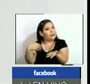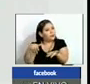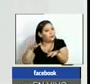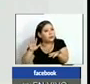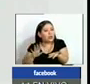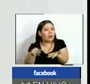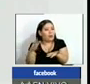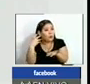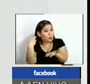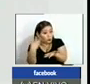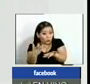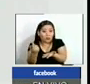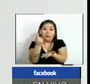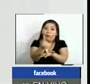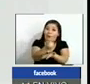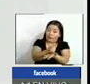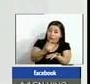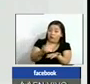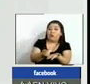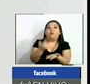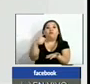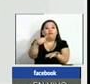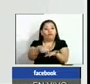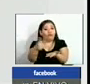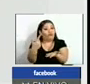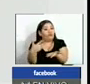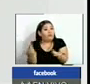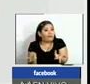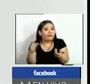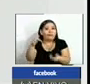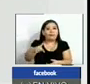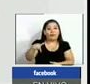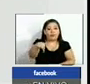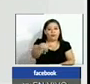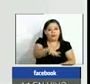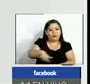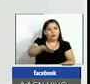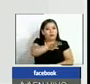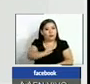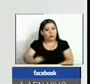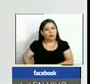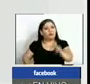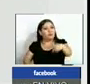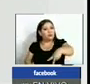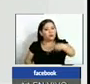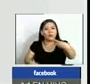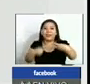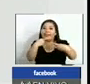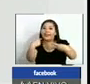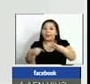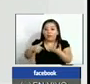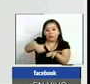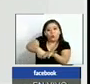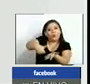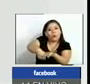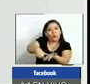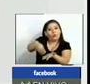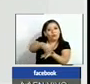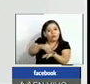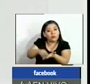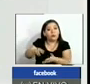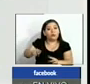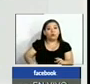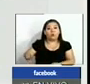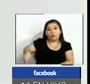mayoría, un buen número de casos de los que van, digamos, en todo el territorio nacional. Luego le sigue el municipio de Soyapango